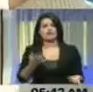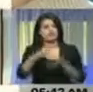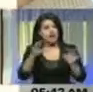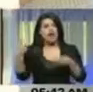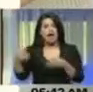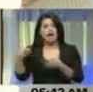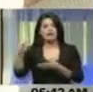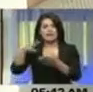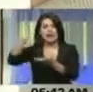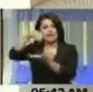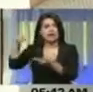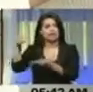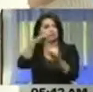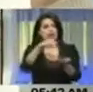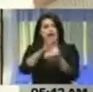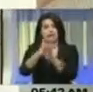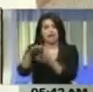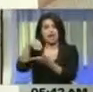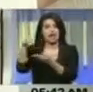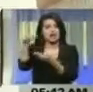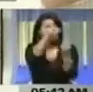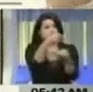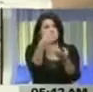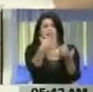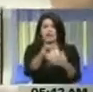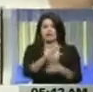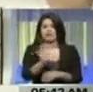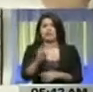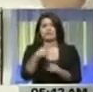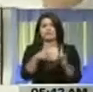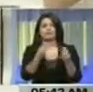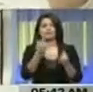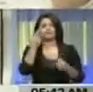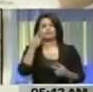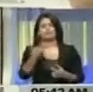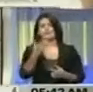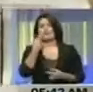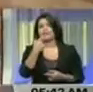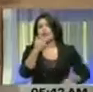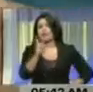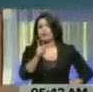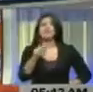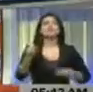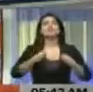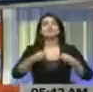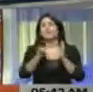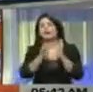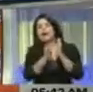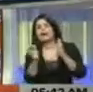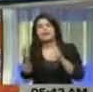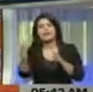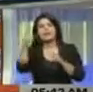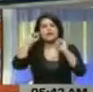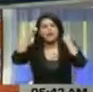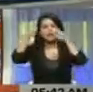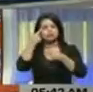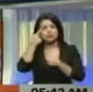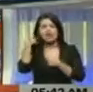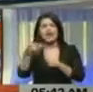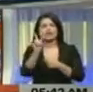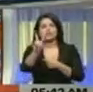llegando con normalidad, hay una intención política. Y seguramente usted ha visto, mire, yo vivo ahí mismo en el Guarataro, en Capuchino, y hay dos